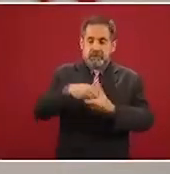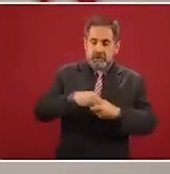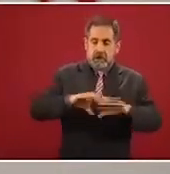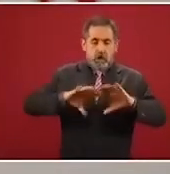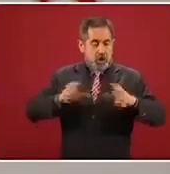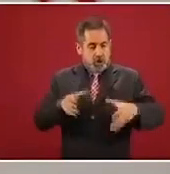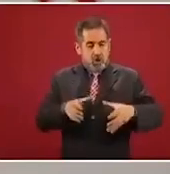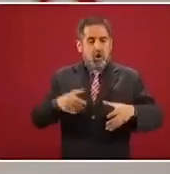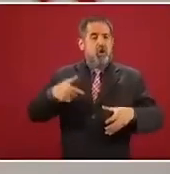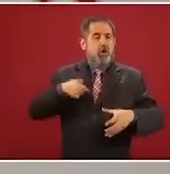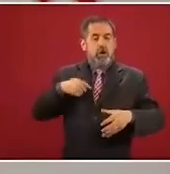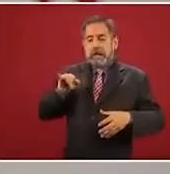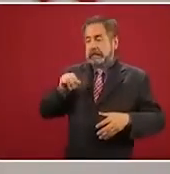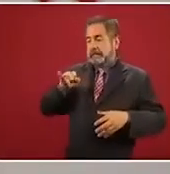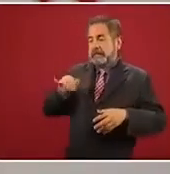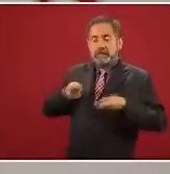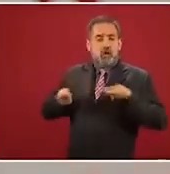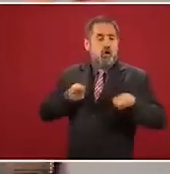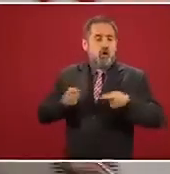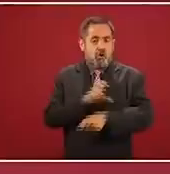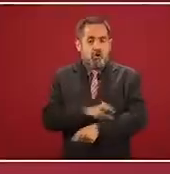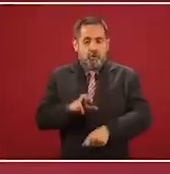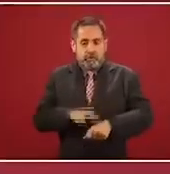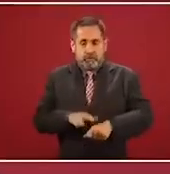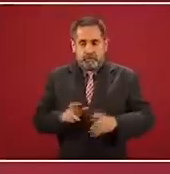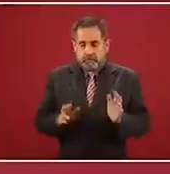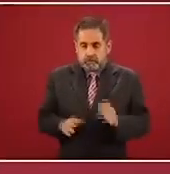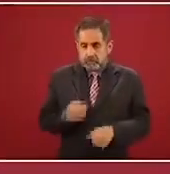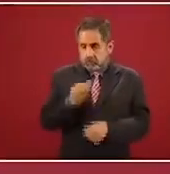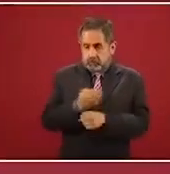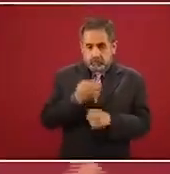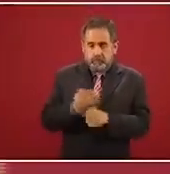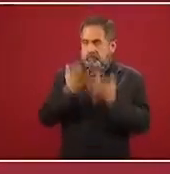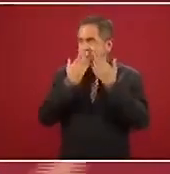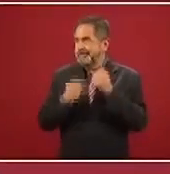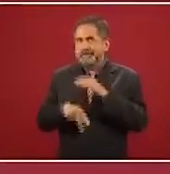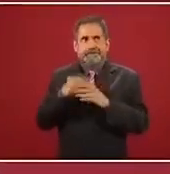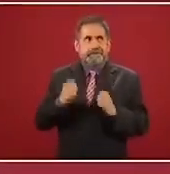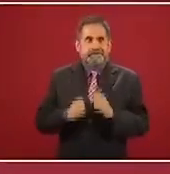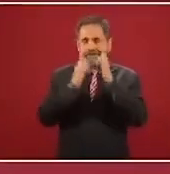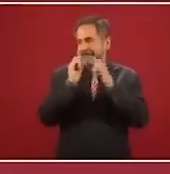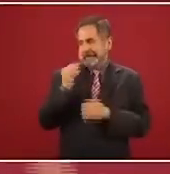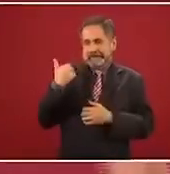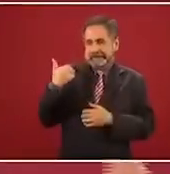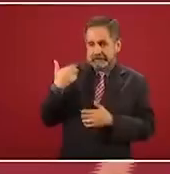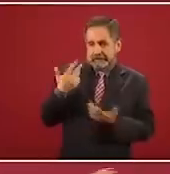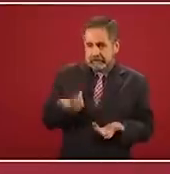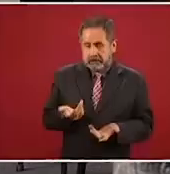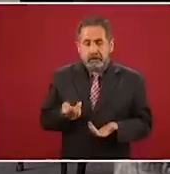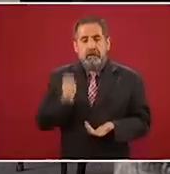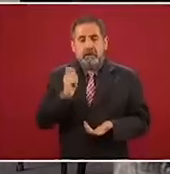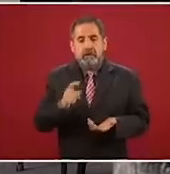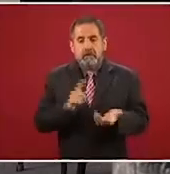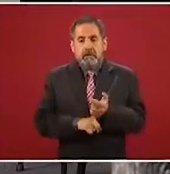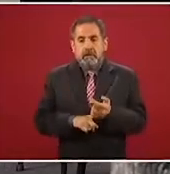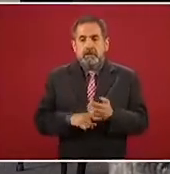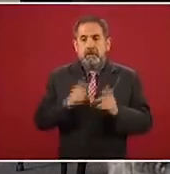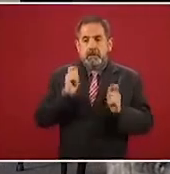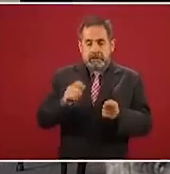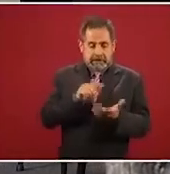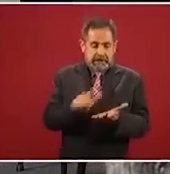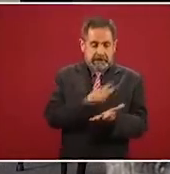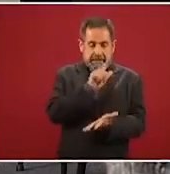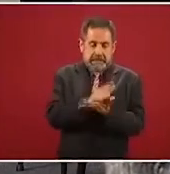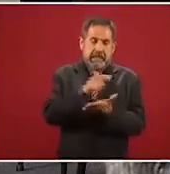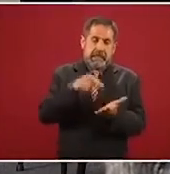de los sistemas estatales de salud. Hoy, obviamente, no tiene infraestructura, acaba de nacer. Hoy simplemente nació por un acto de ley,